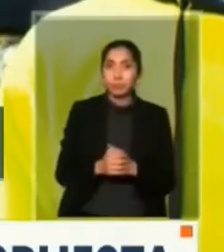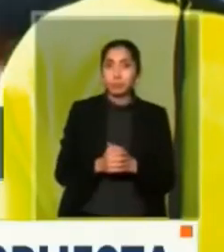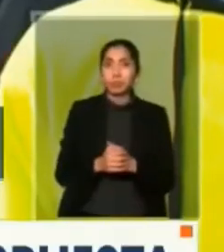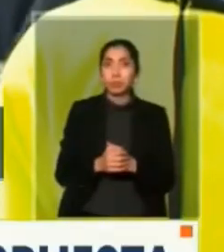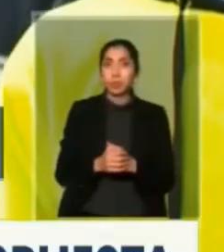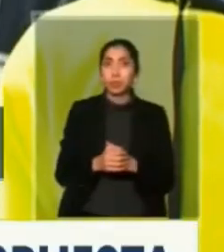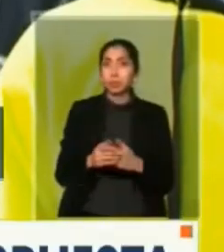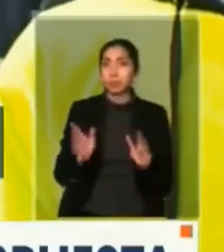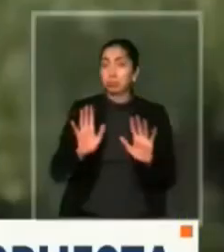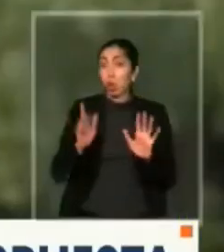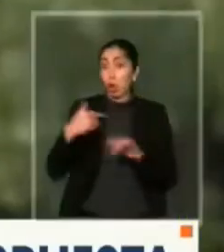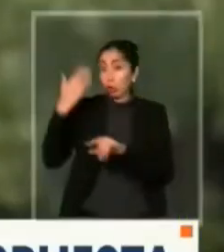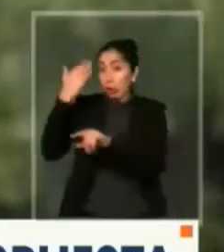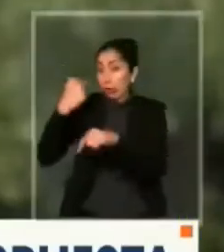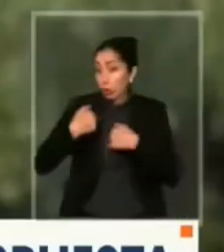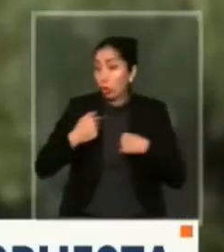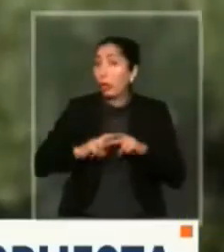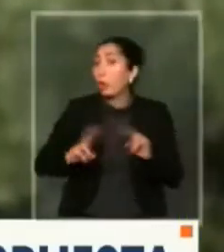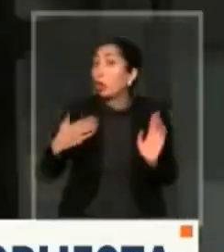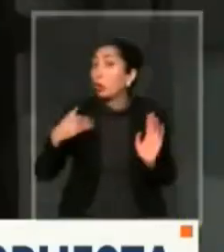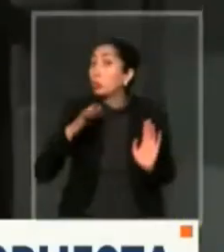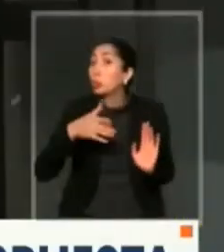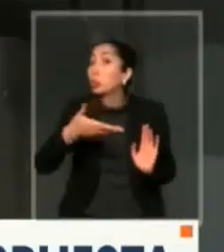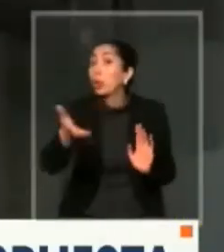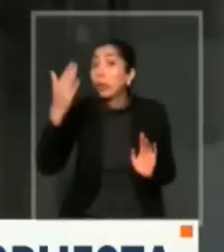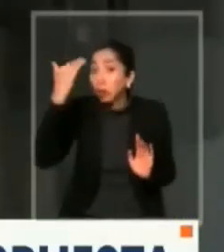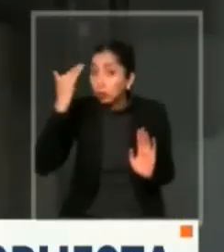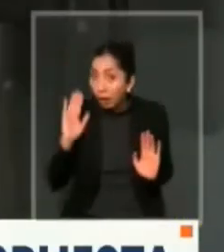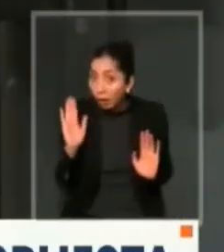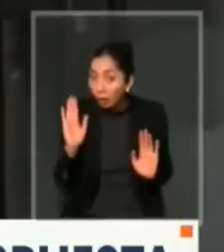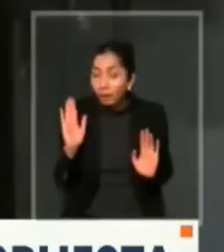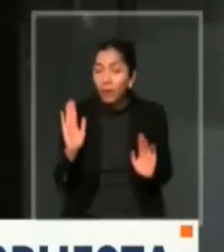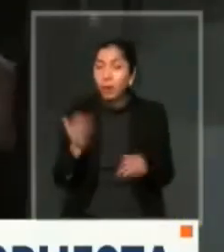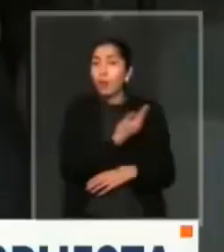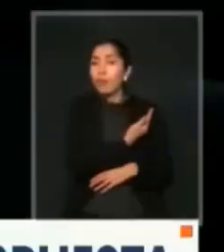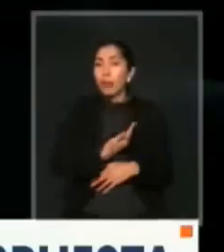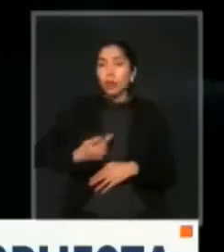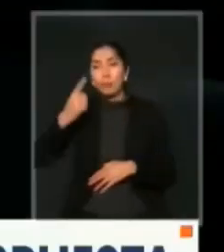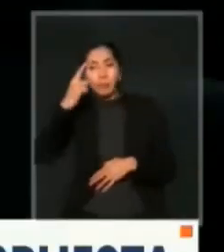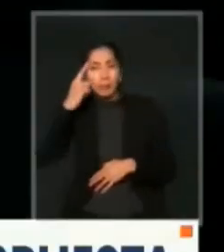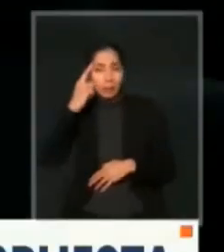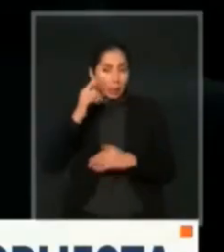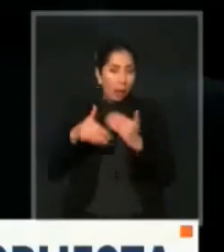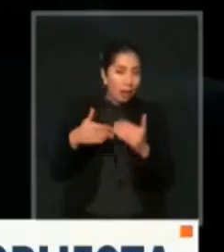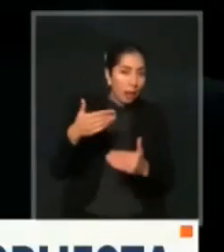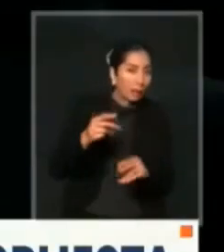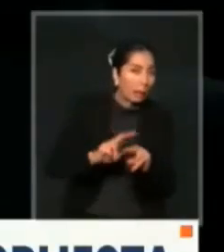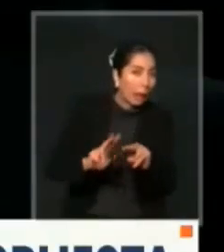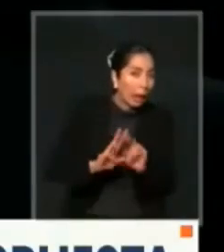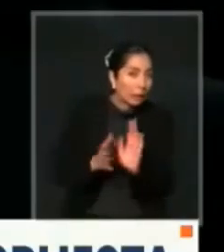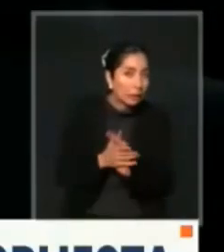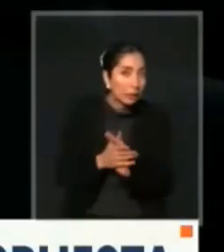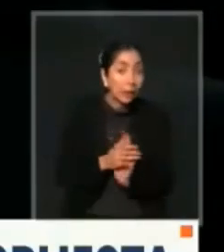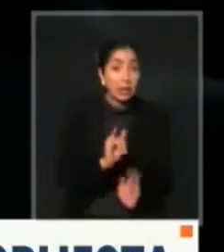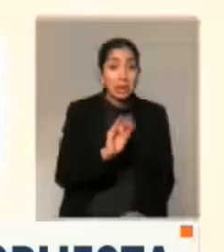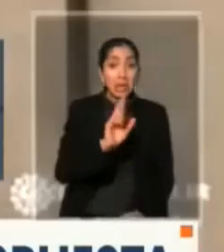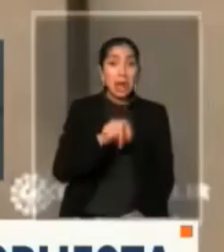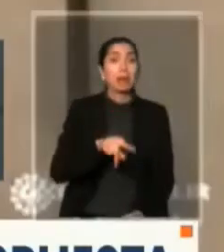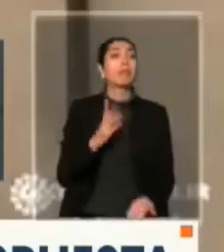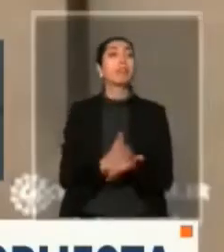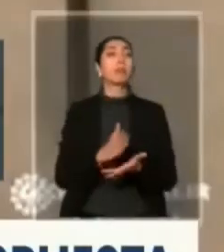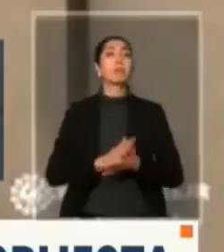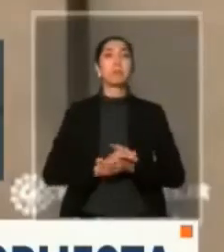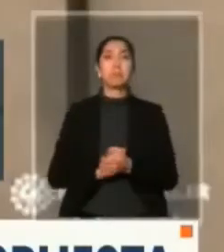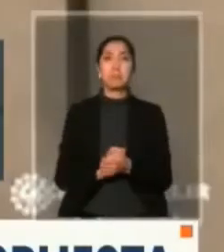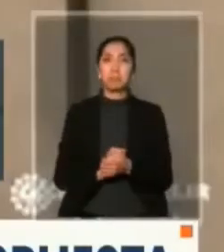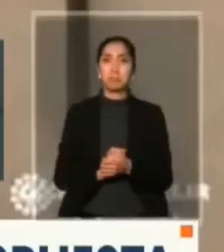diseño muy atípico, donde el eje de poder pasa entre el Consejo de Expertos y el